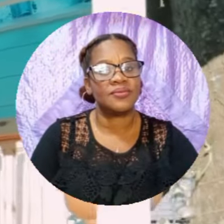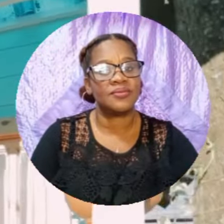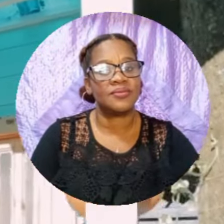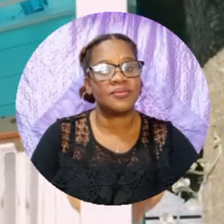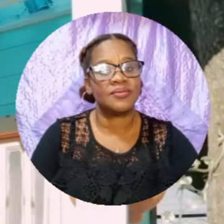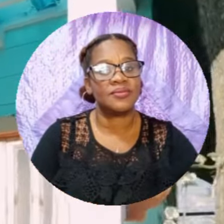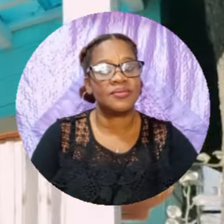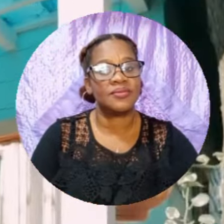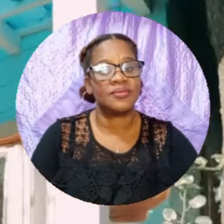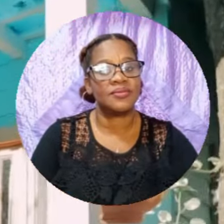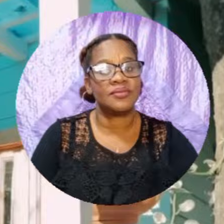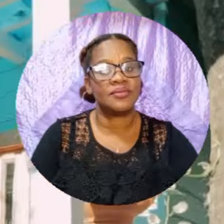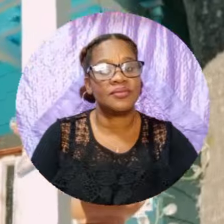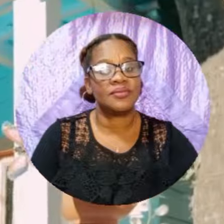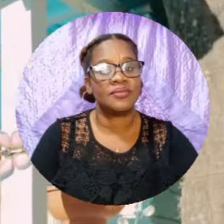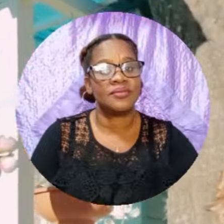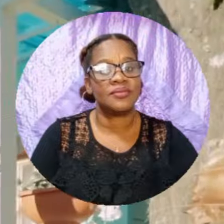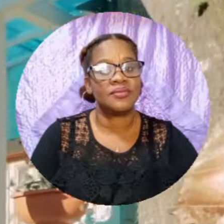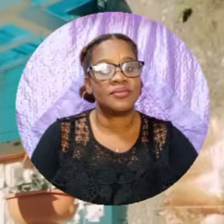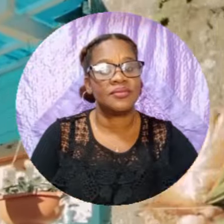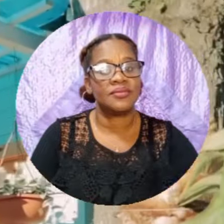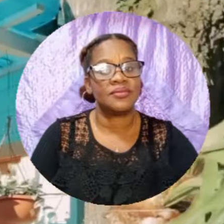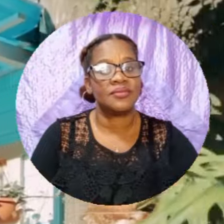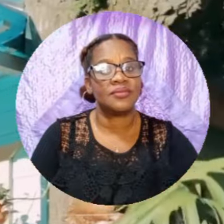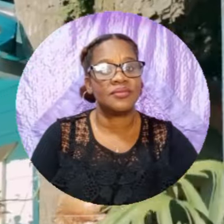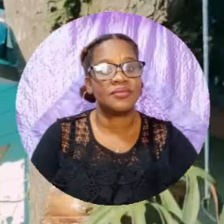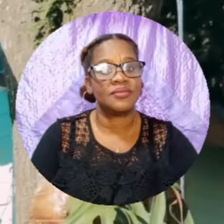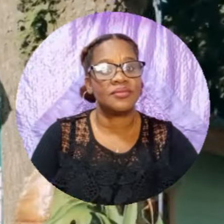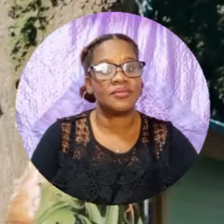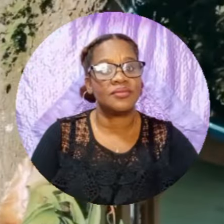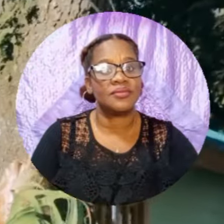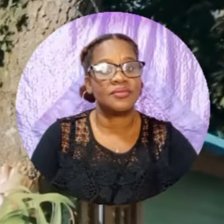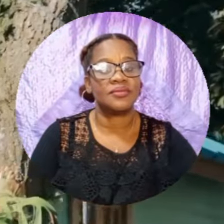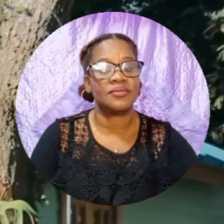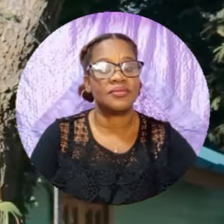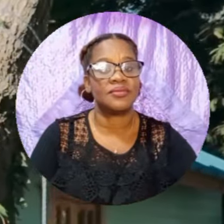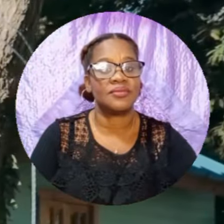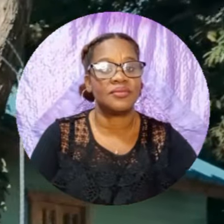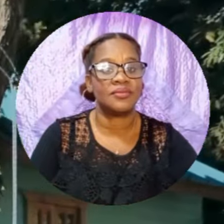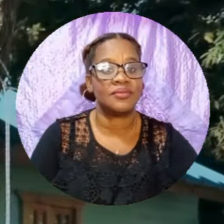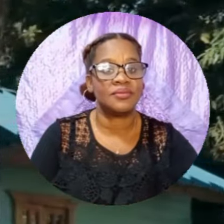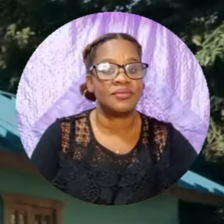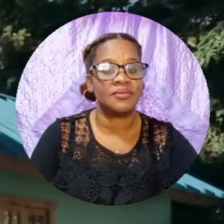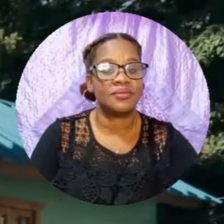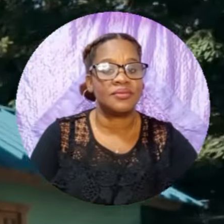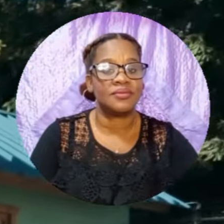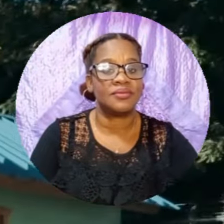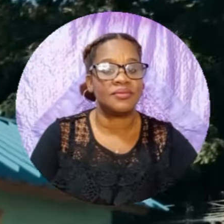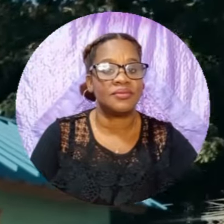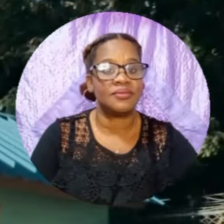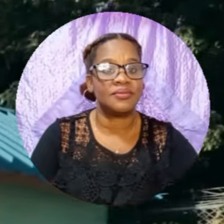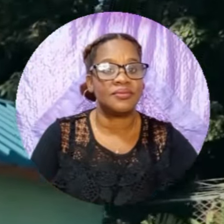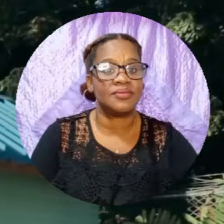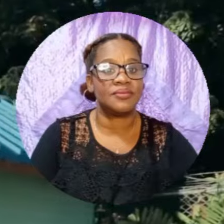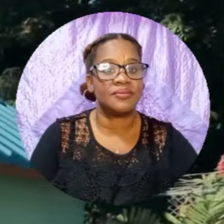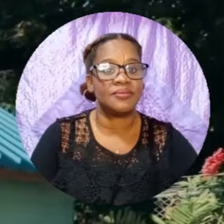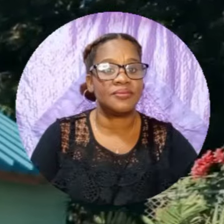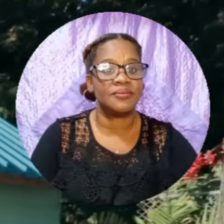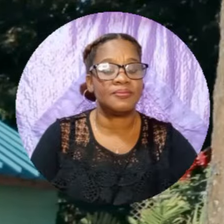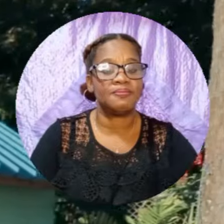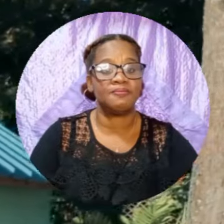Majestuoso, tempranito en la mañana, en un hotel prácticamente nuevo, ¿eh? Este es el Hotel Café Colao. Miren esta casita